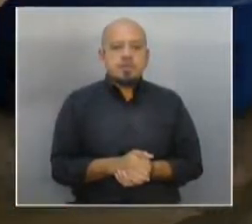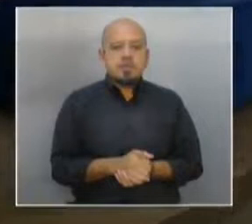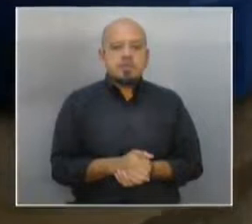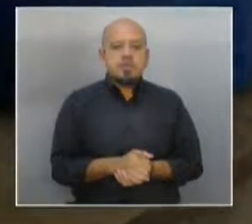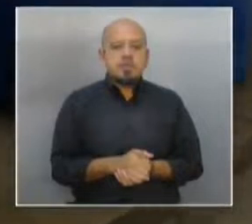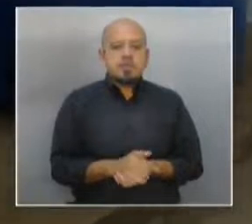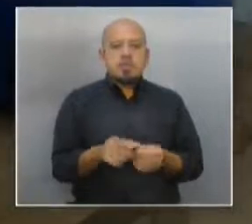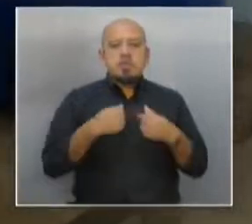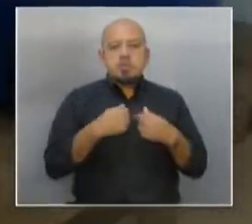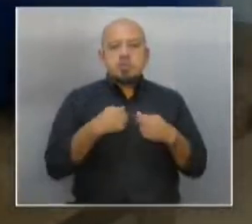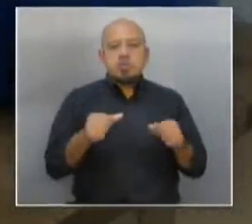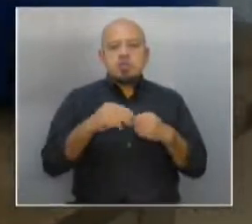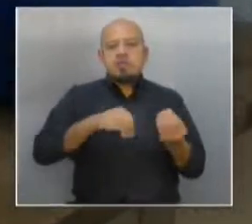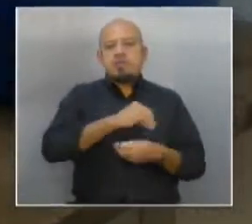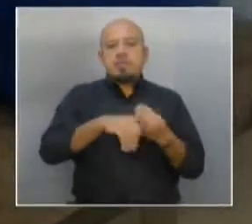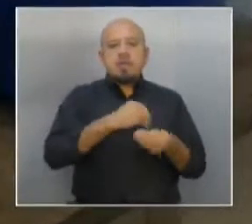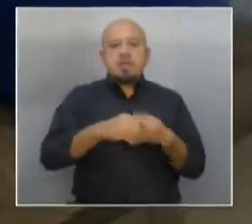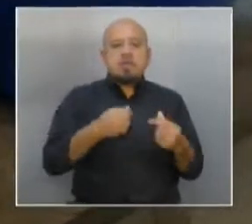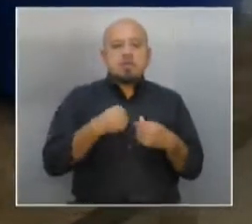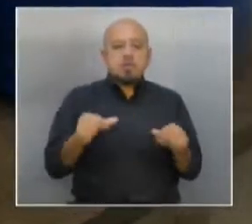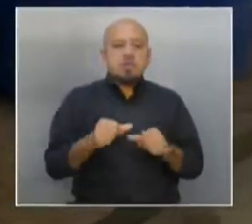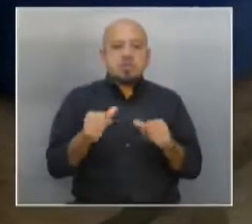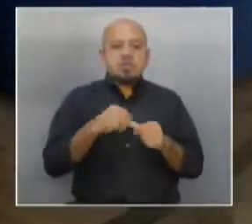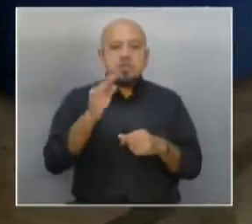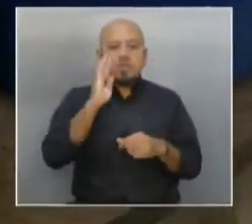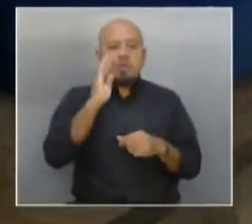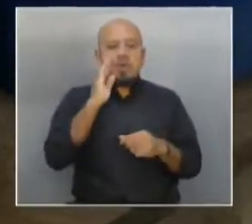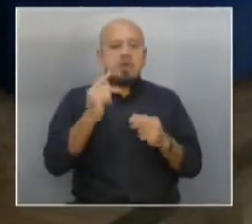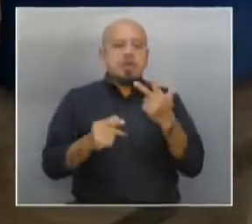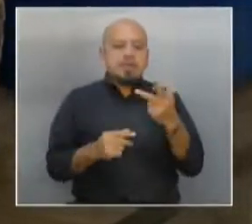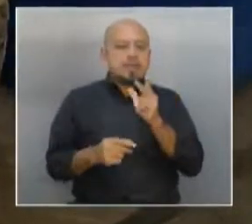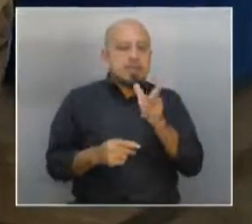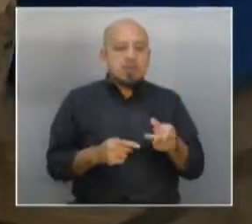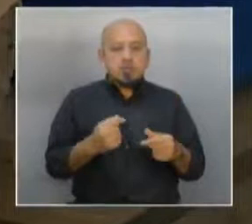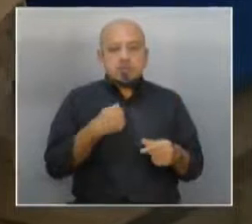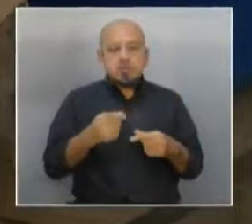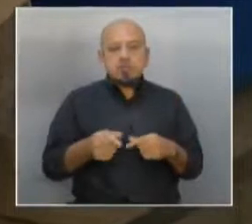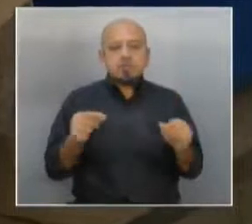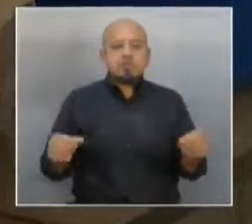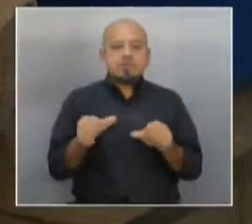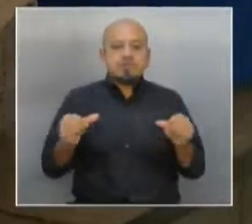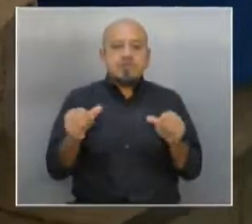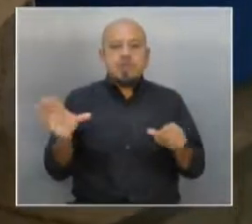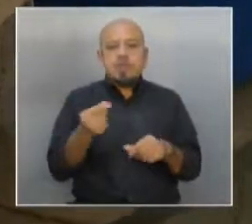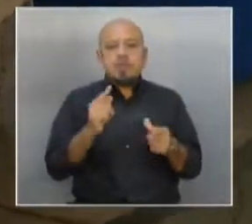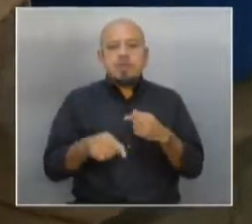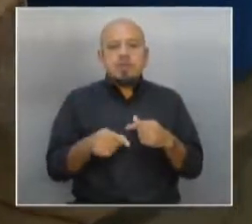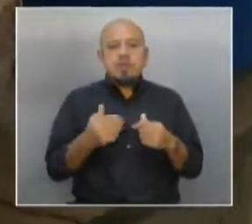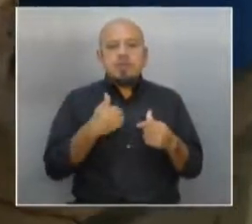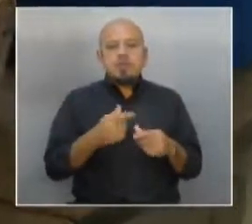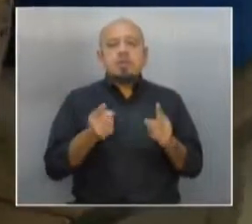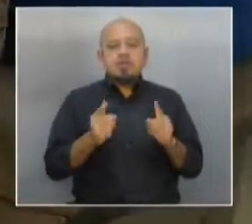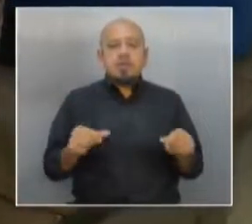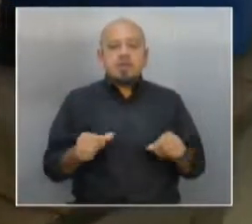Yo soy productora rural familiar, además soy mamá de tres niños. Hago todo, de todo un poco porque soy repostera